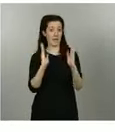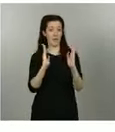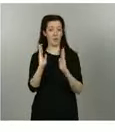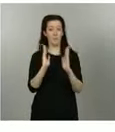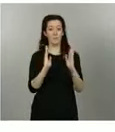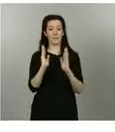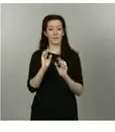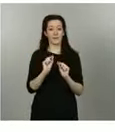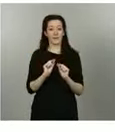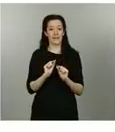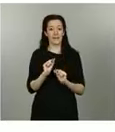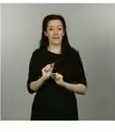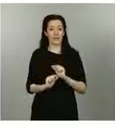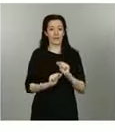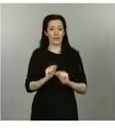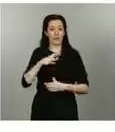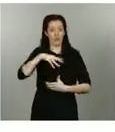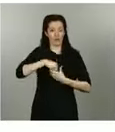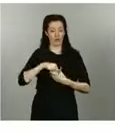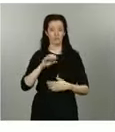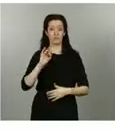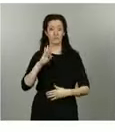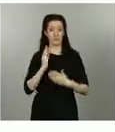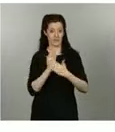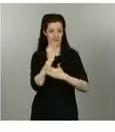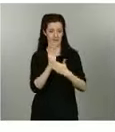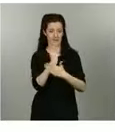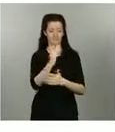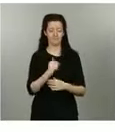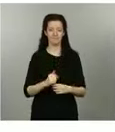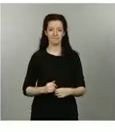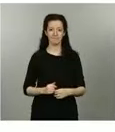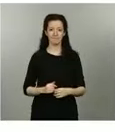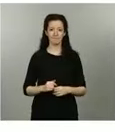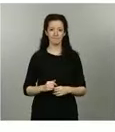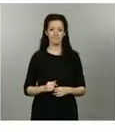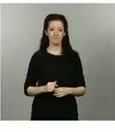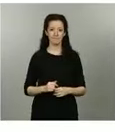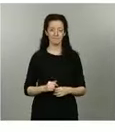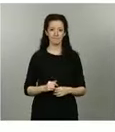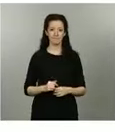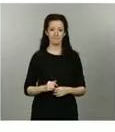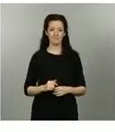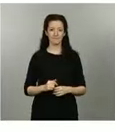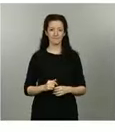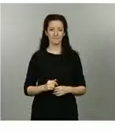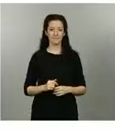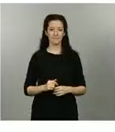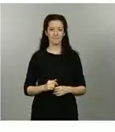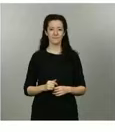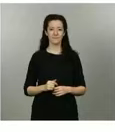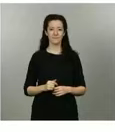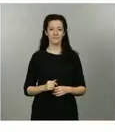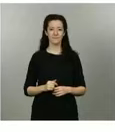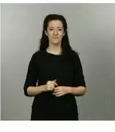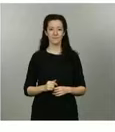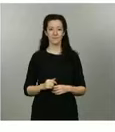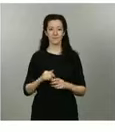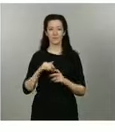días. Por lo tanto, son curvas que se suavizan con los datos de los días previos al ser incidencias acumuladas de 14 días.